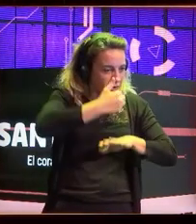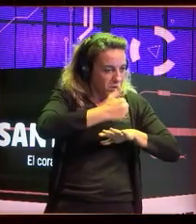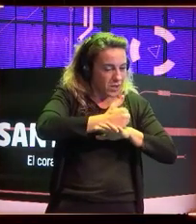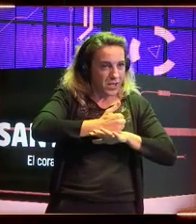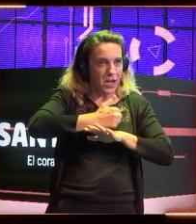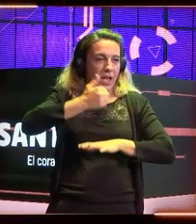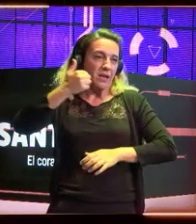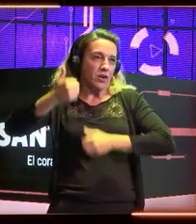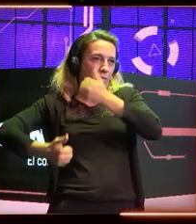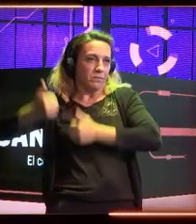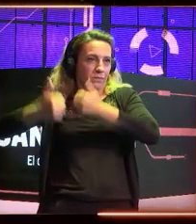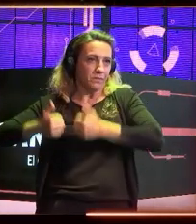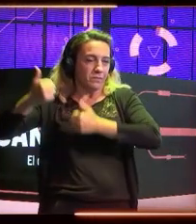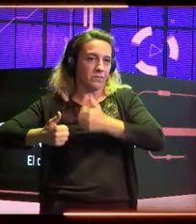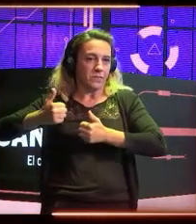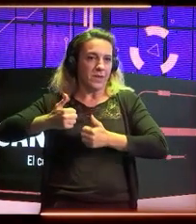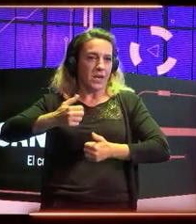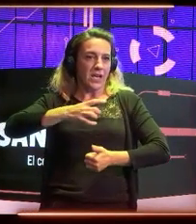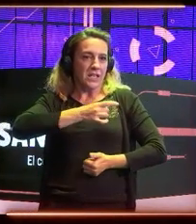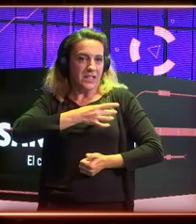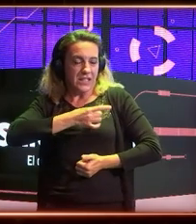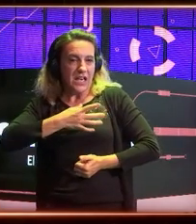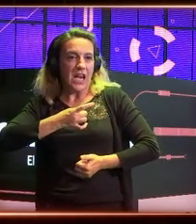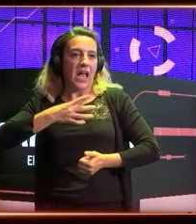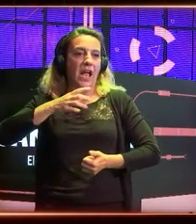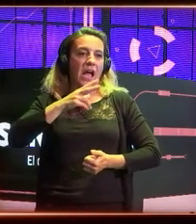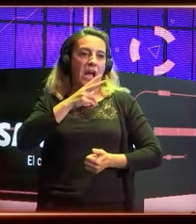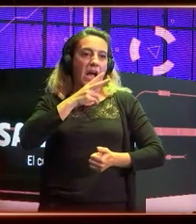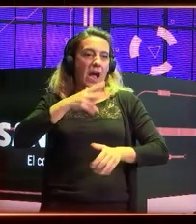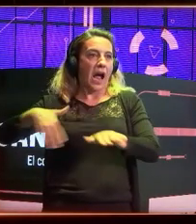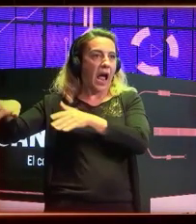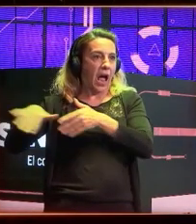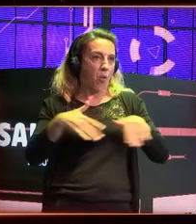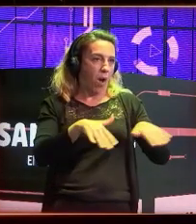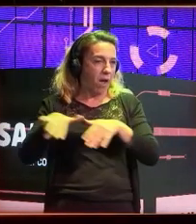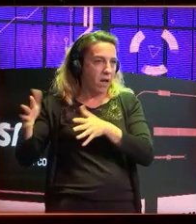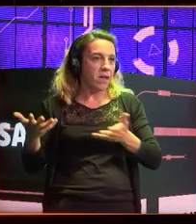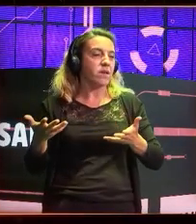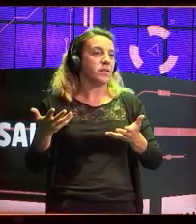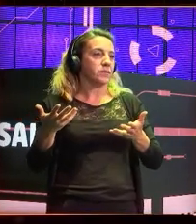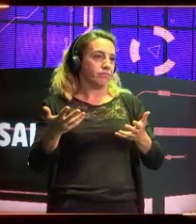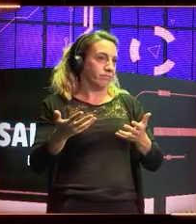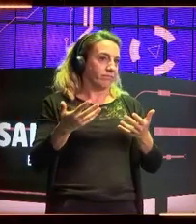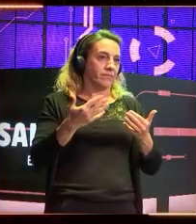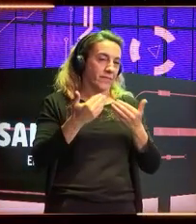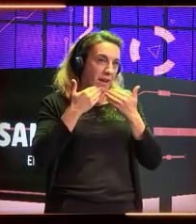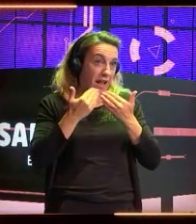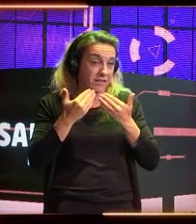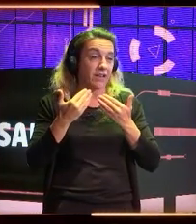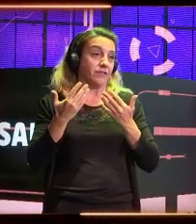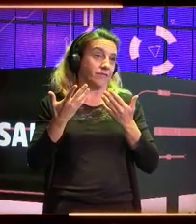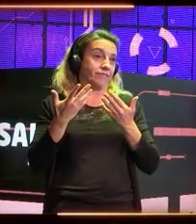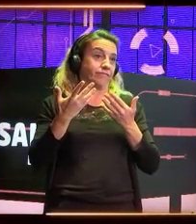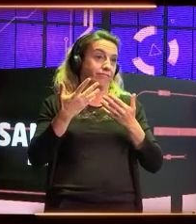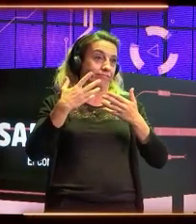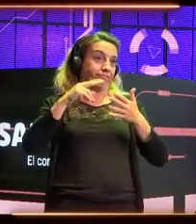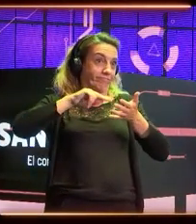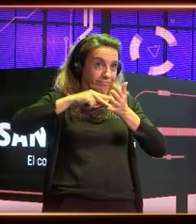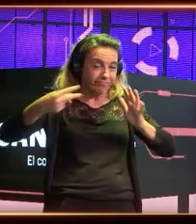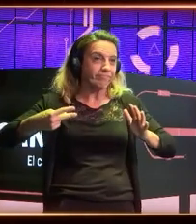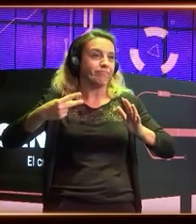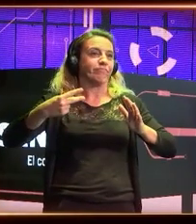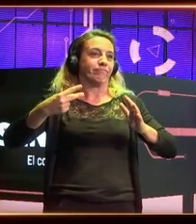Hawaii para eh En lo que es el la Champions League de la observación astronómica dentro de de nuestro